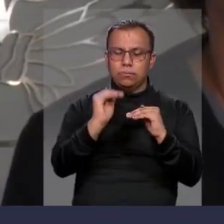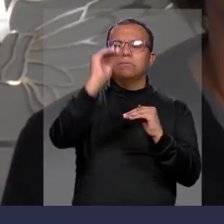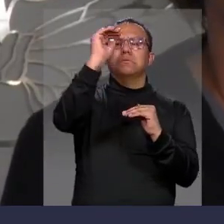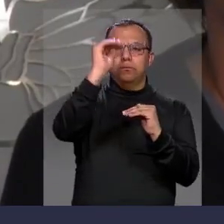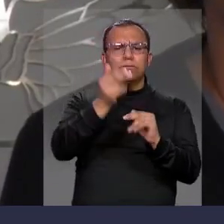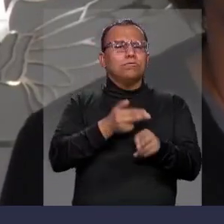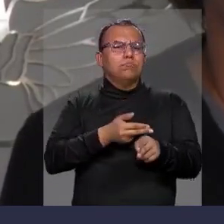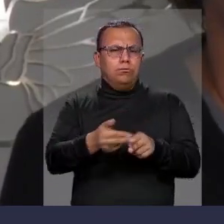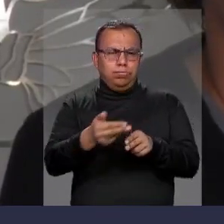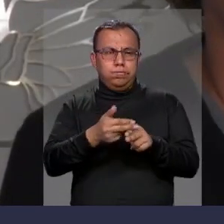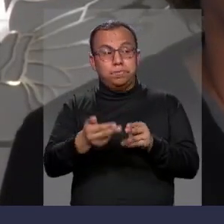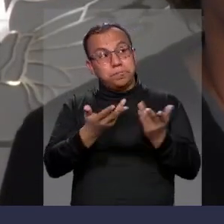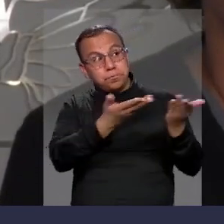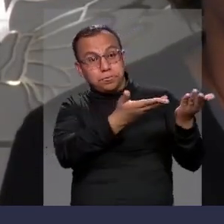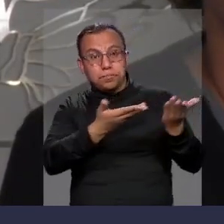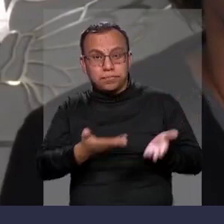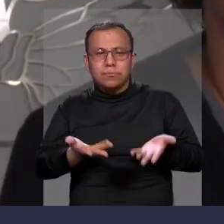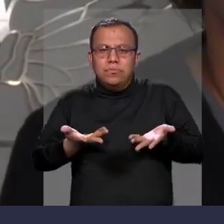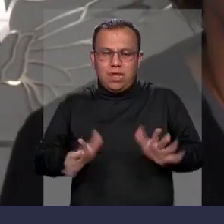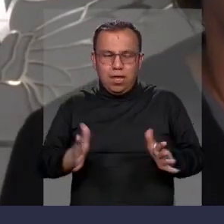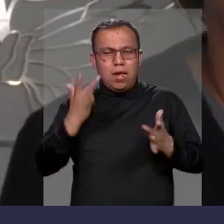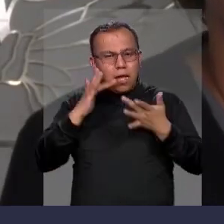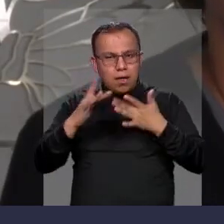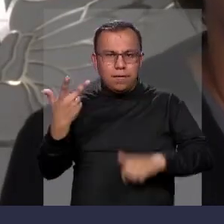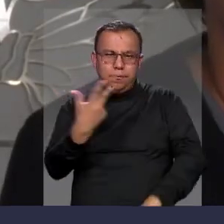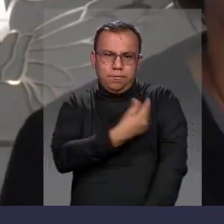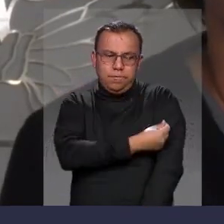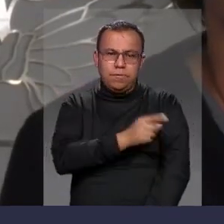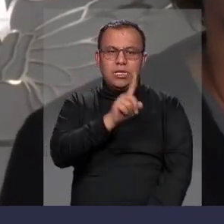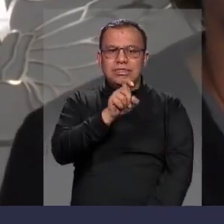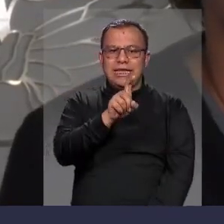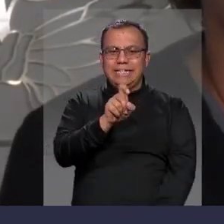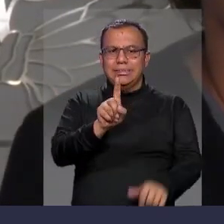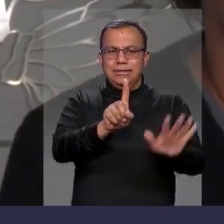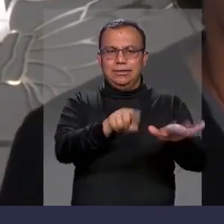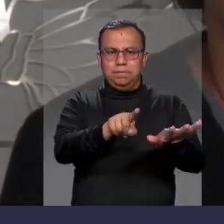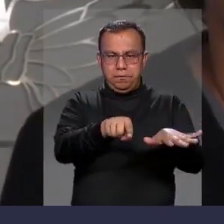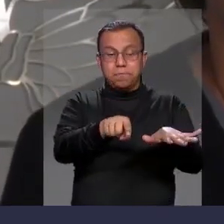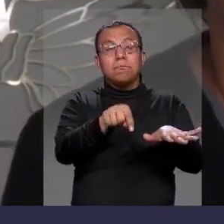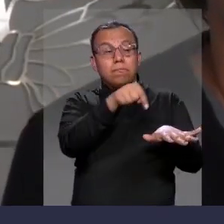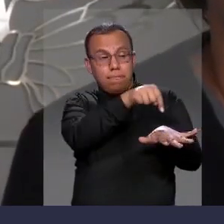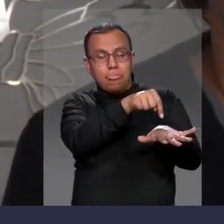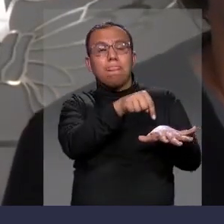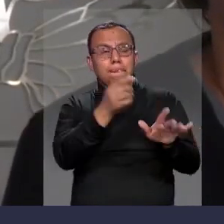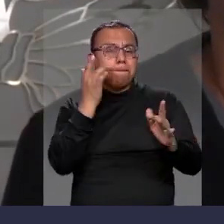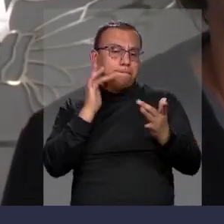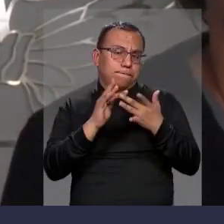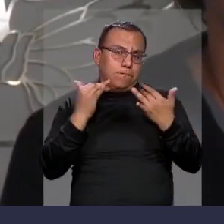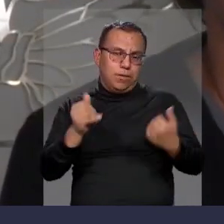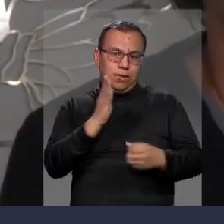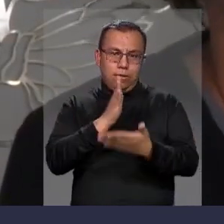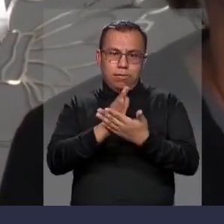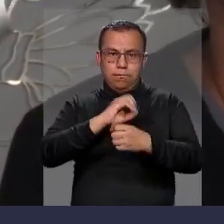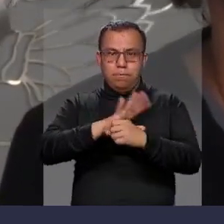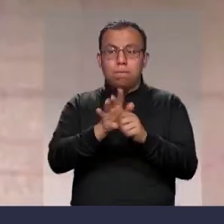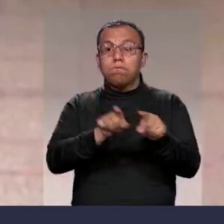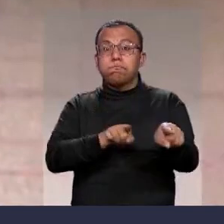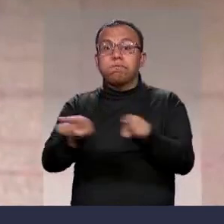pronto esperamos que esté disponible la vacuna para los niños de 6 meses, porque también es muy importante no olvidar que el COVID está